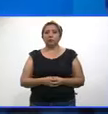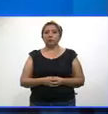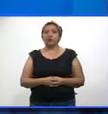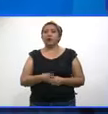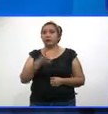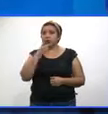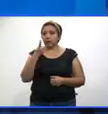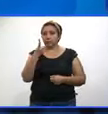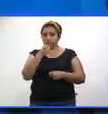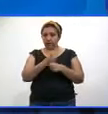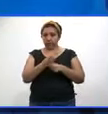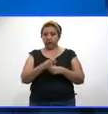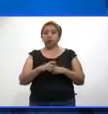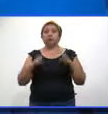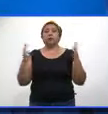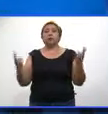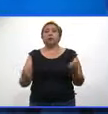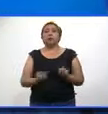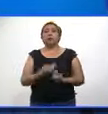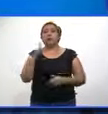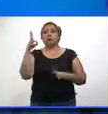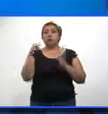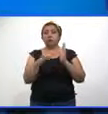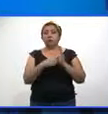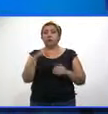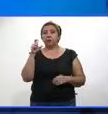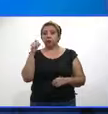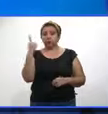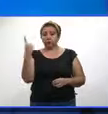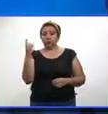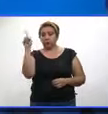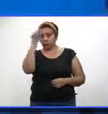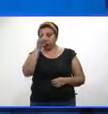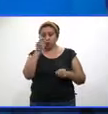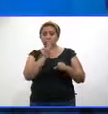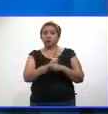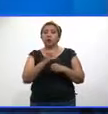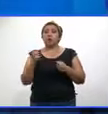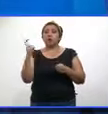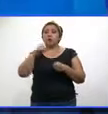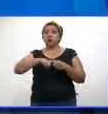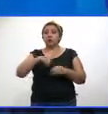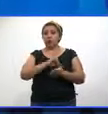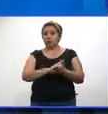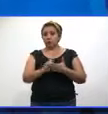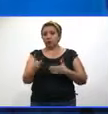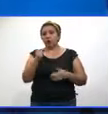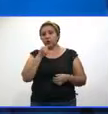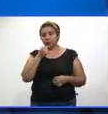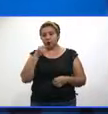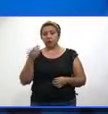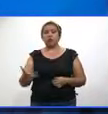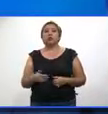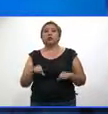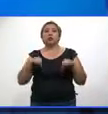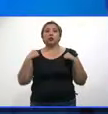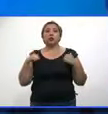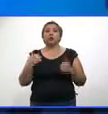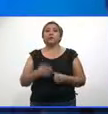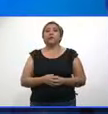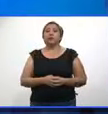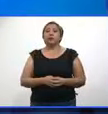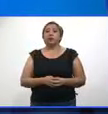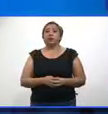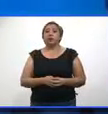En el marco de la primera sesión ordinaria 2021 del Consejo de Protección Integral de los Derechos de las Niñas, Niños y